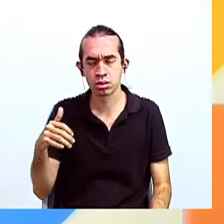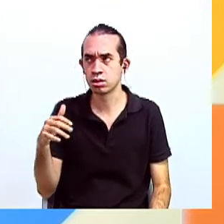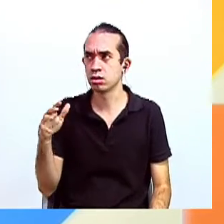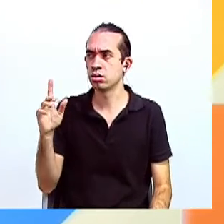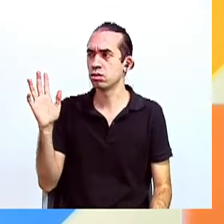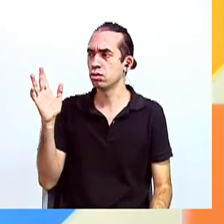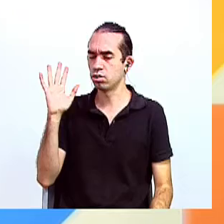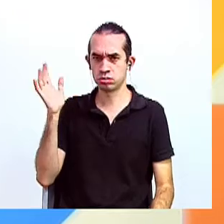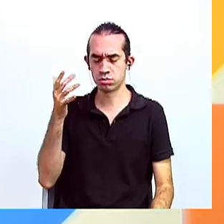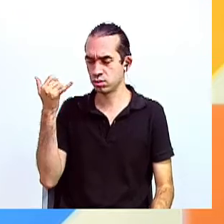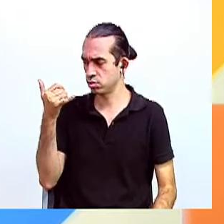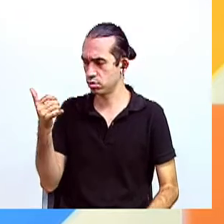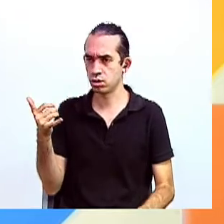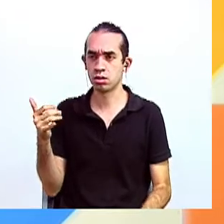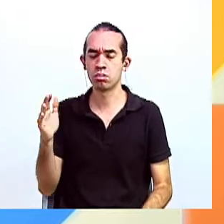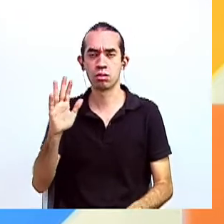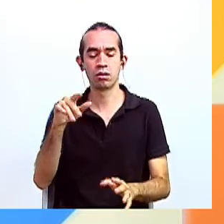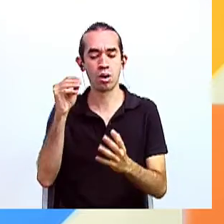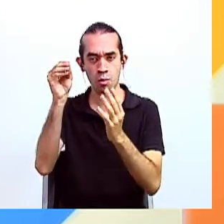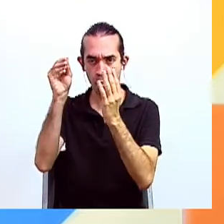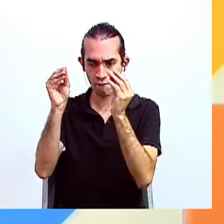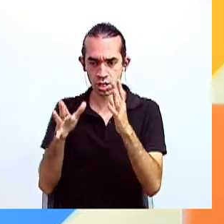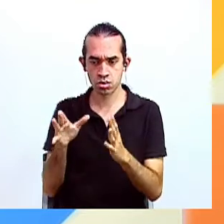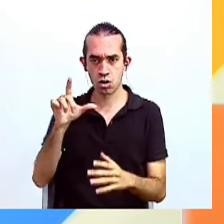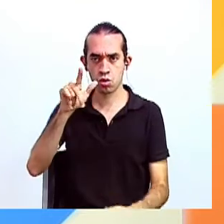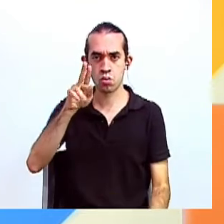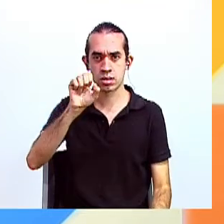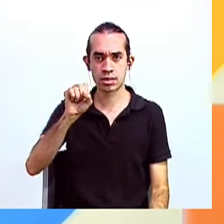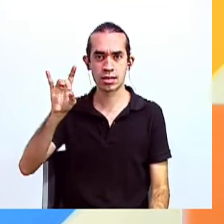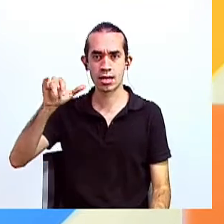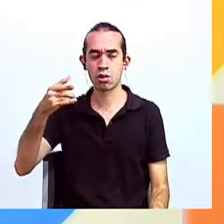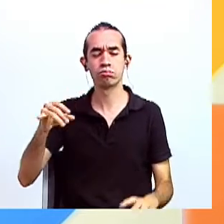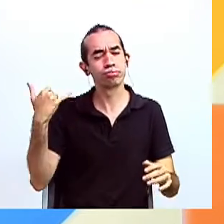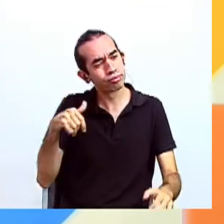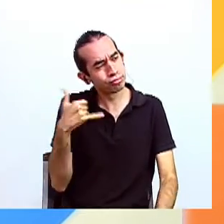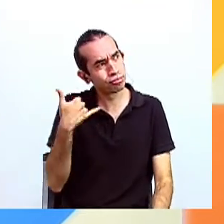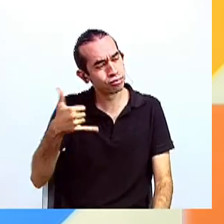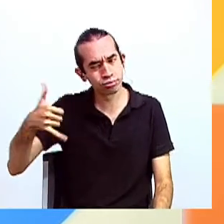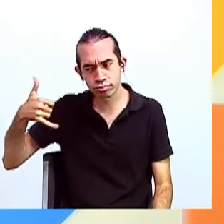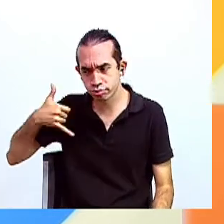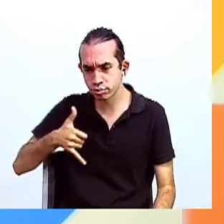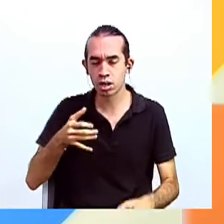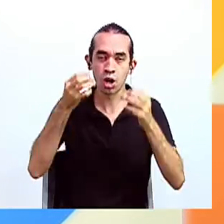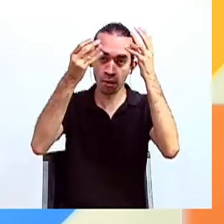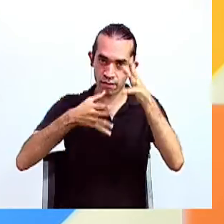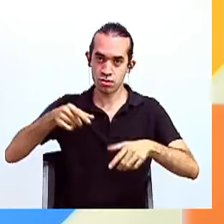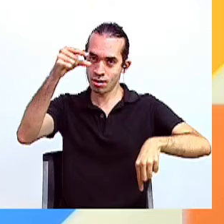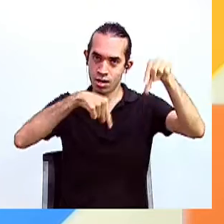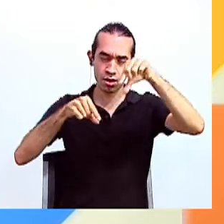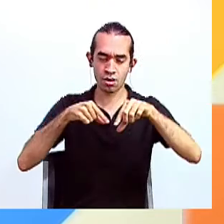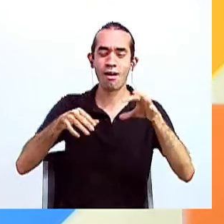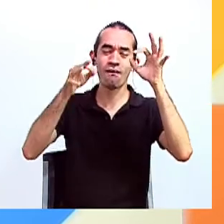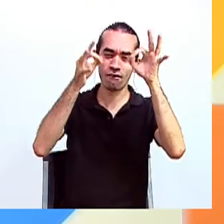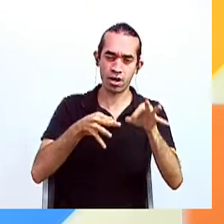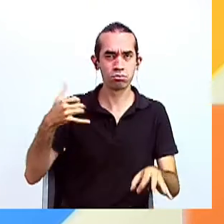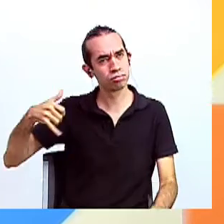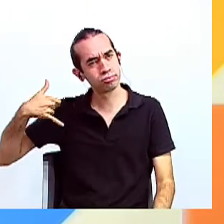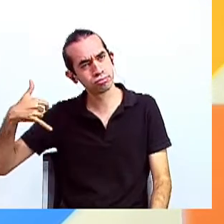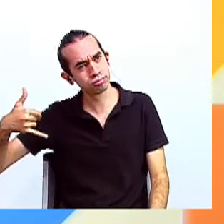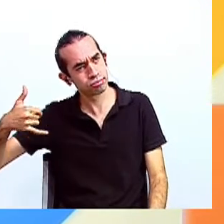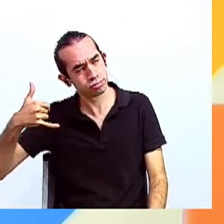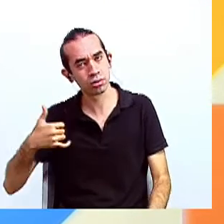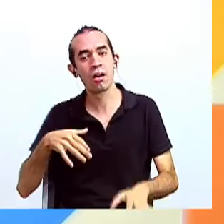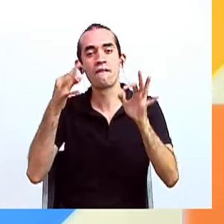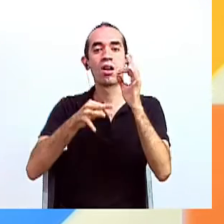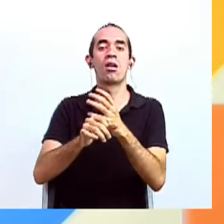a llamar al profe Luis Diego. El profe Luis Diego es el profe de química y estoy segura que nos va a